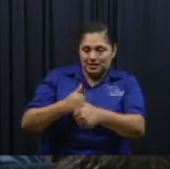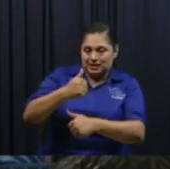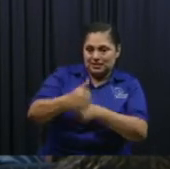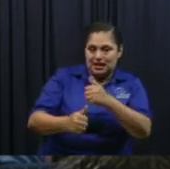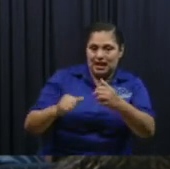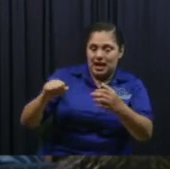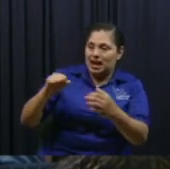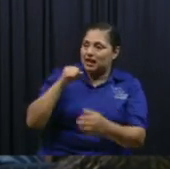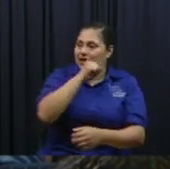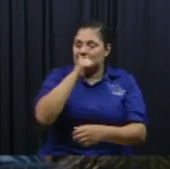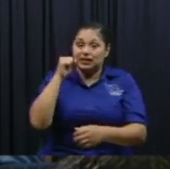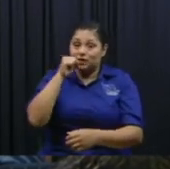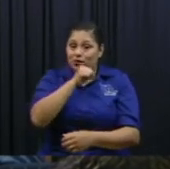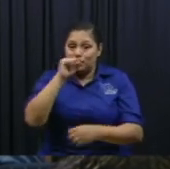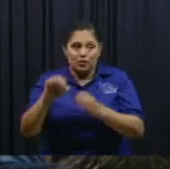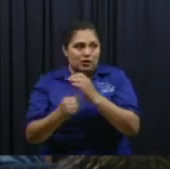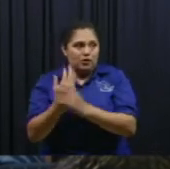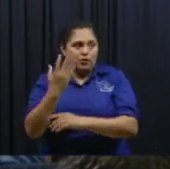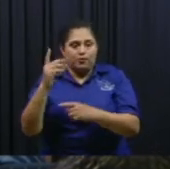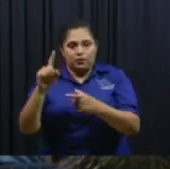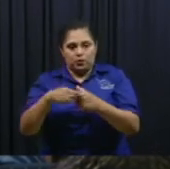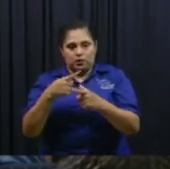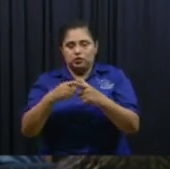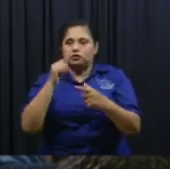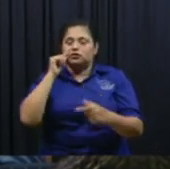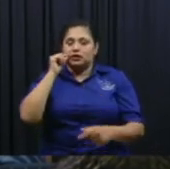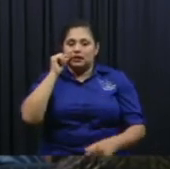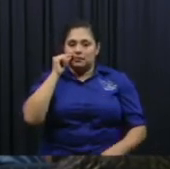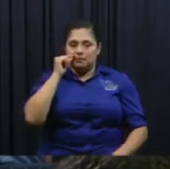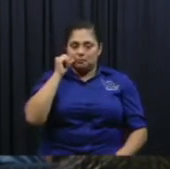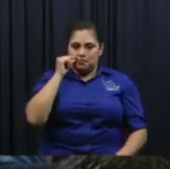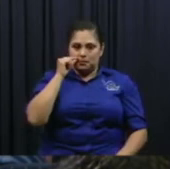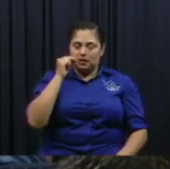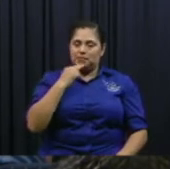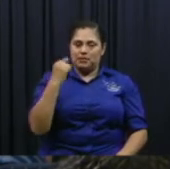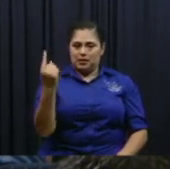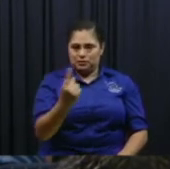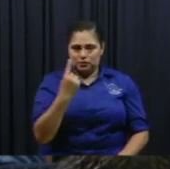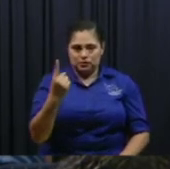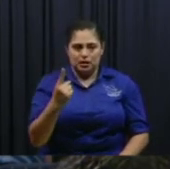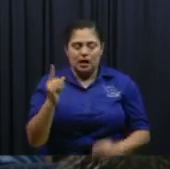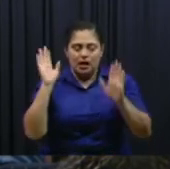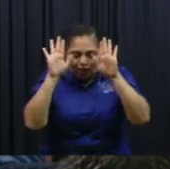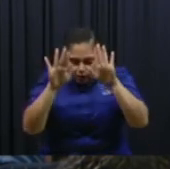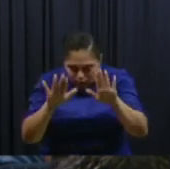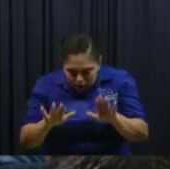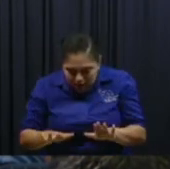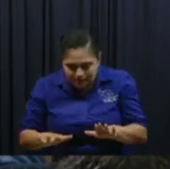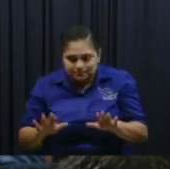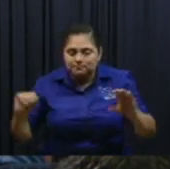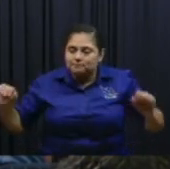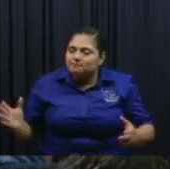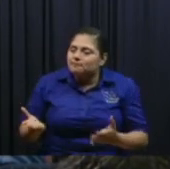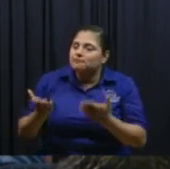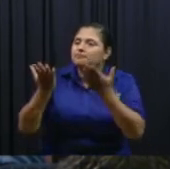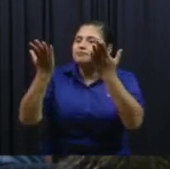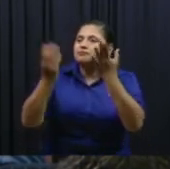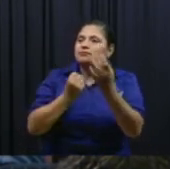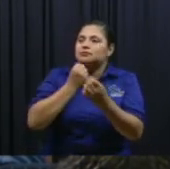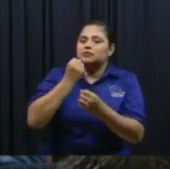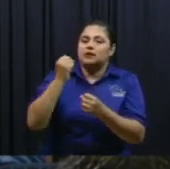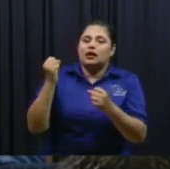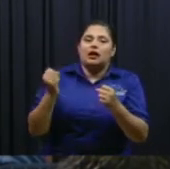es decir cuando nosotros estamos aquí y los hermanos están adorando y de repente dice vamos a adorar vamos a levantar